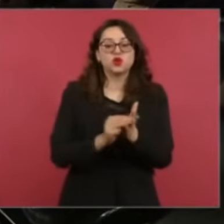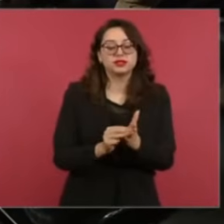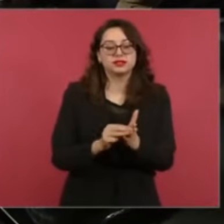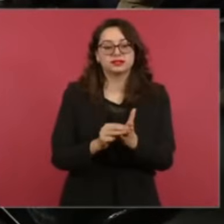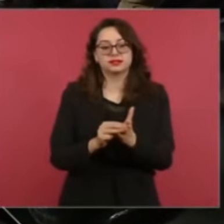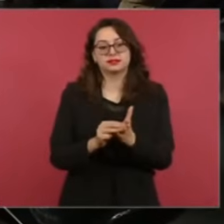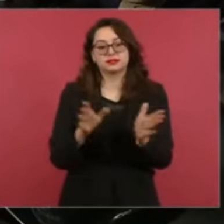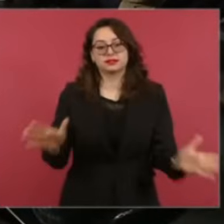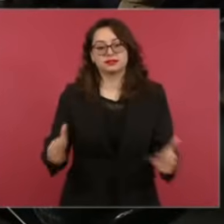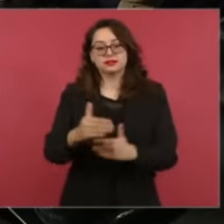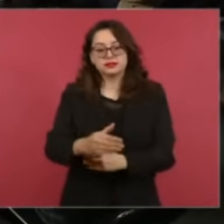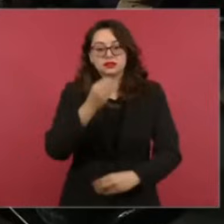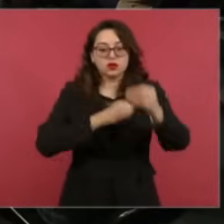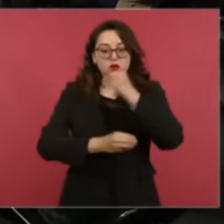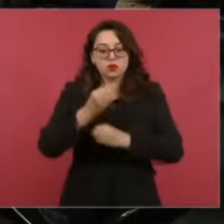de